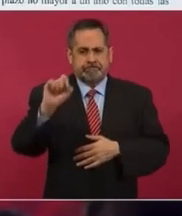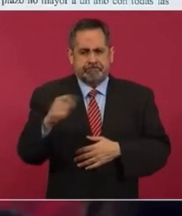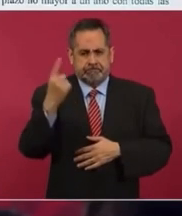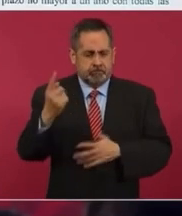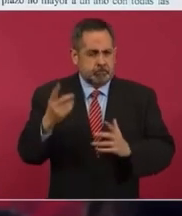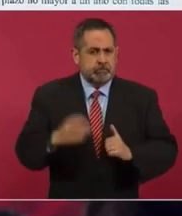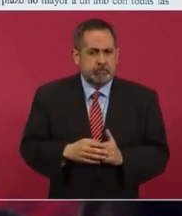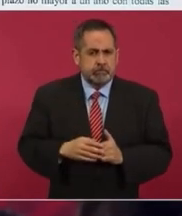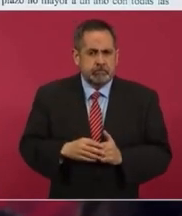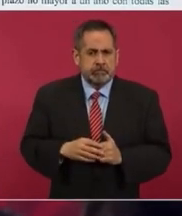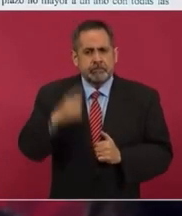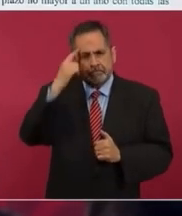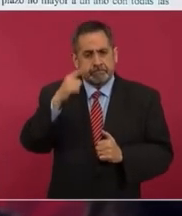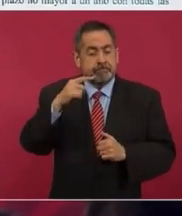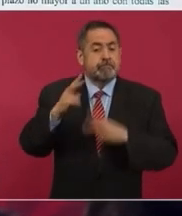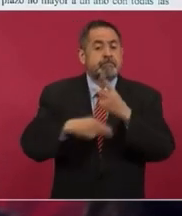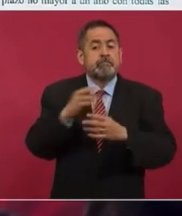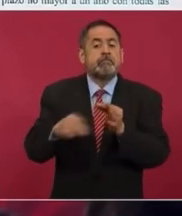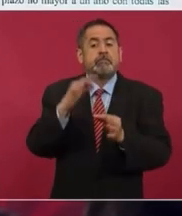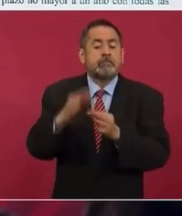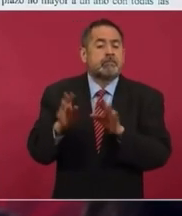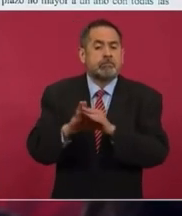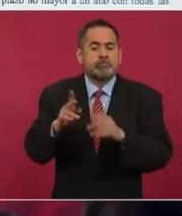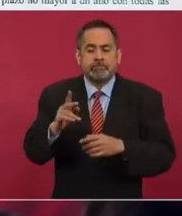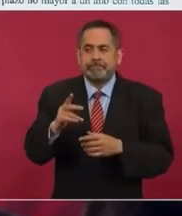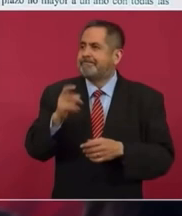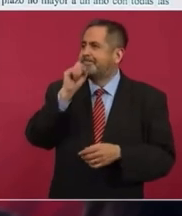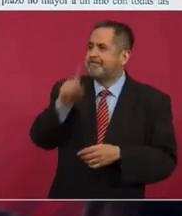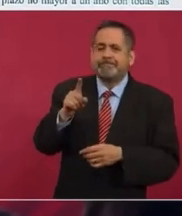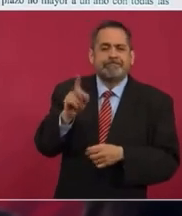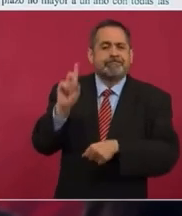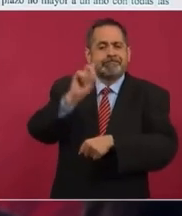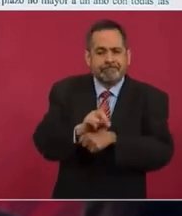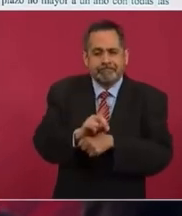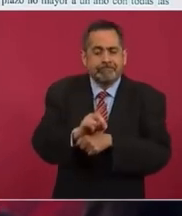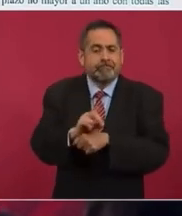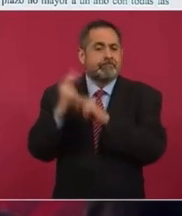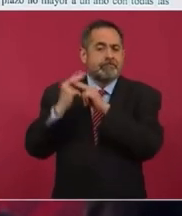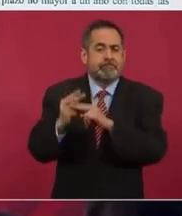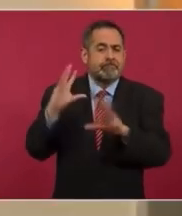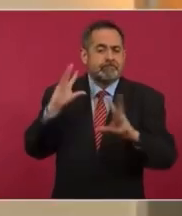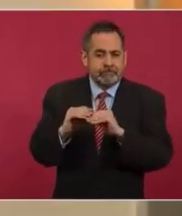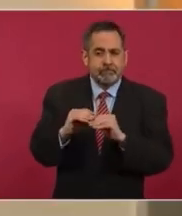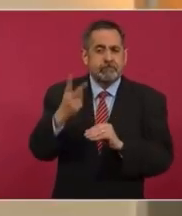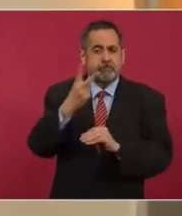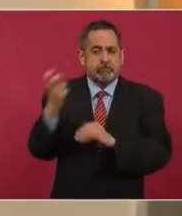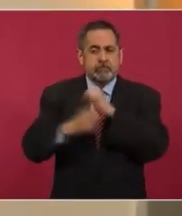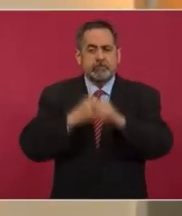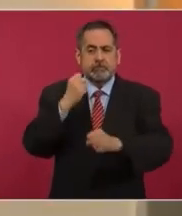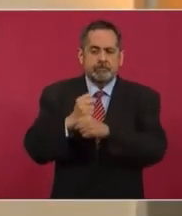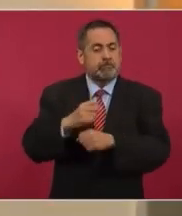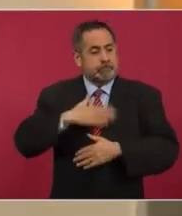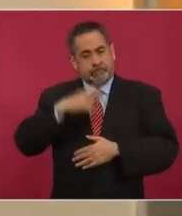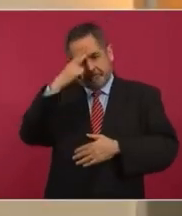1521. Para concluir, coincide que se cumplirán 200 años de la proclamación